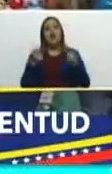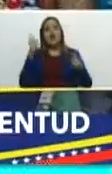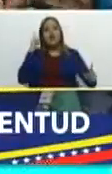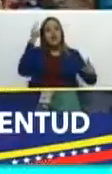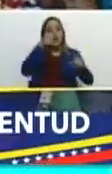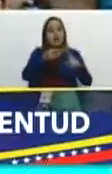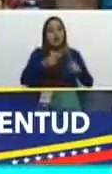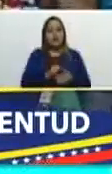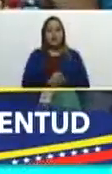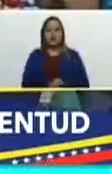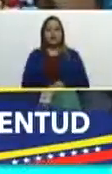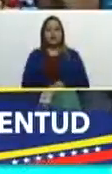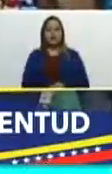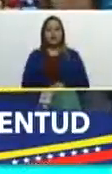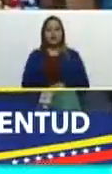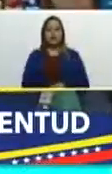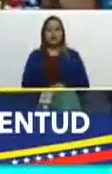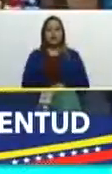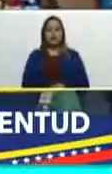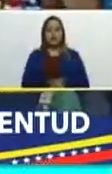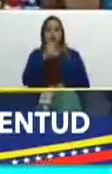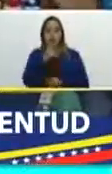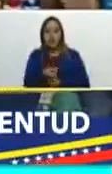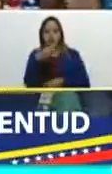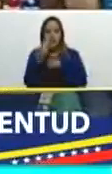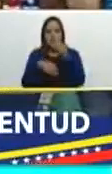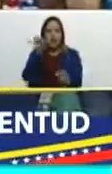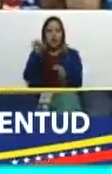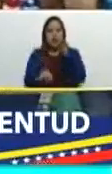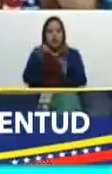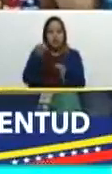directamente. Tiene que haber justicia,